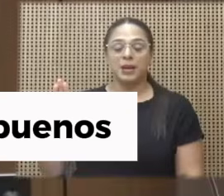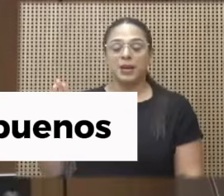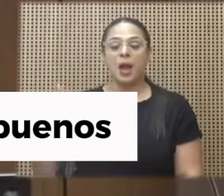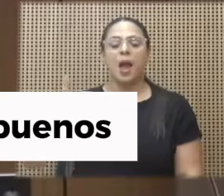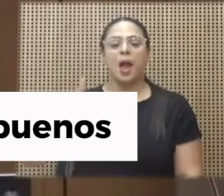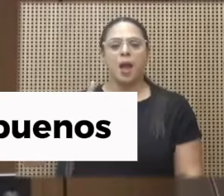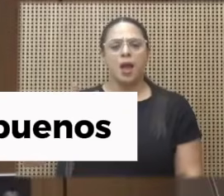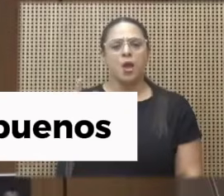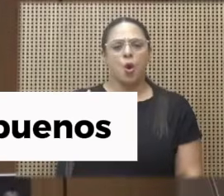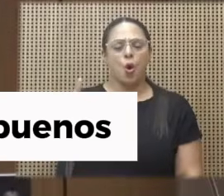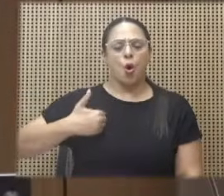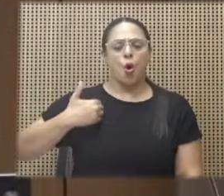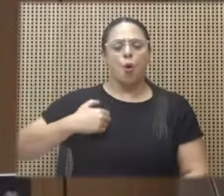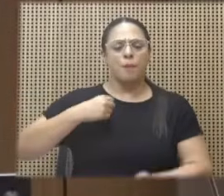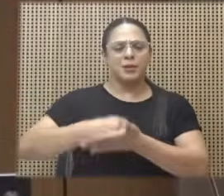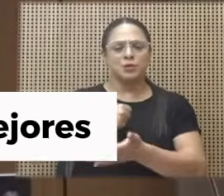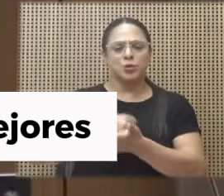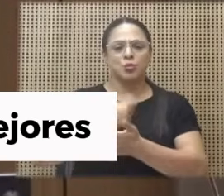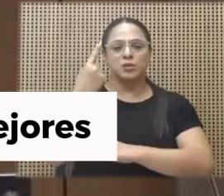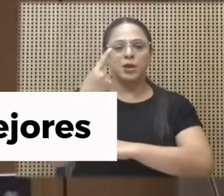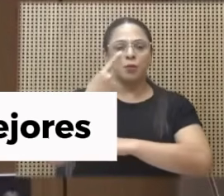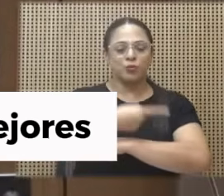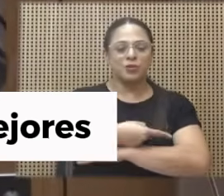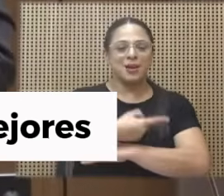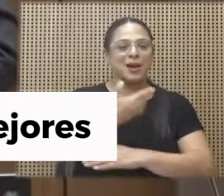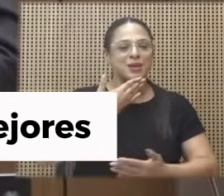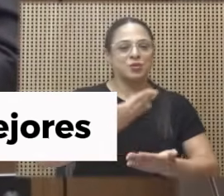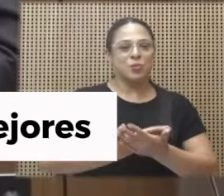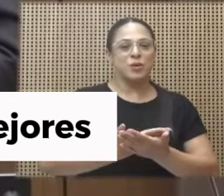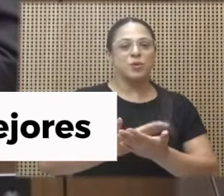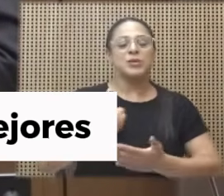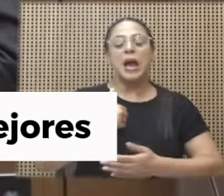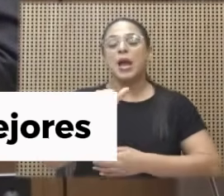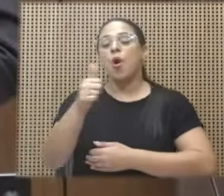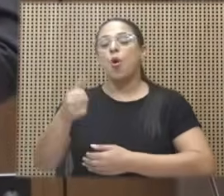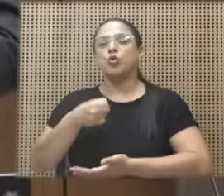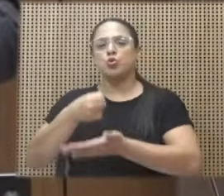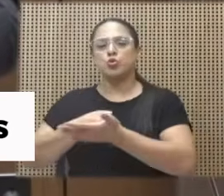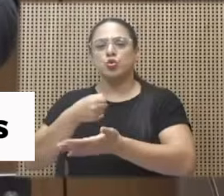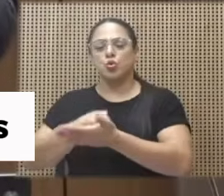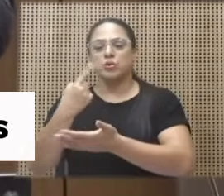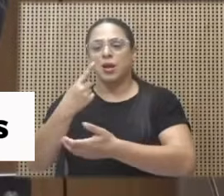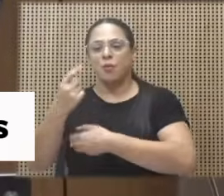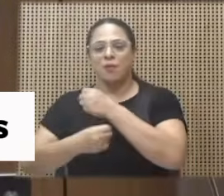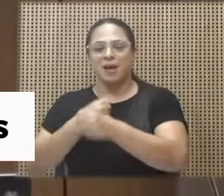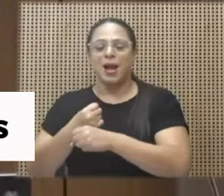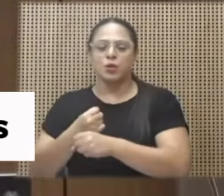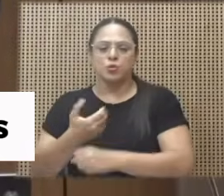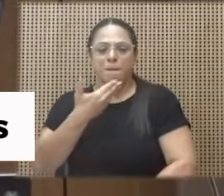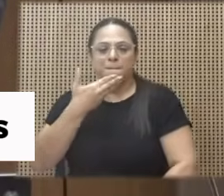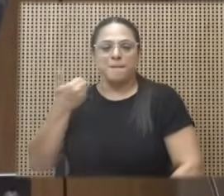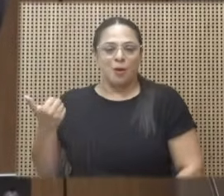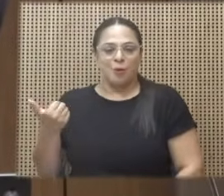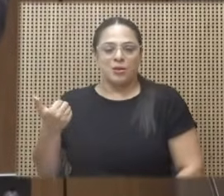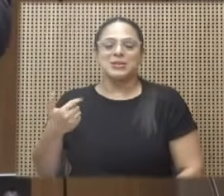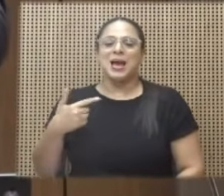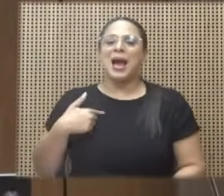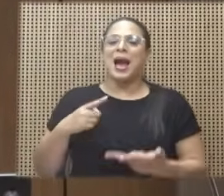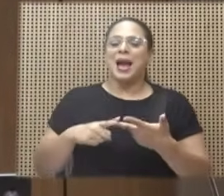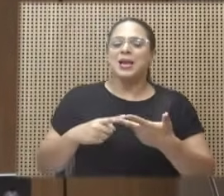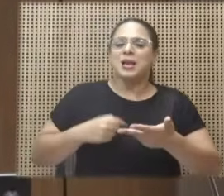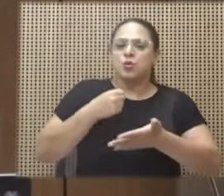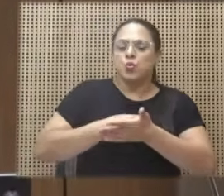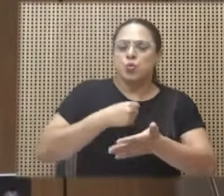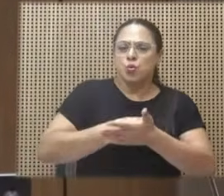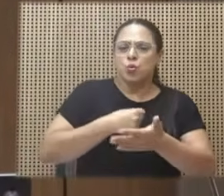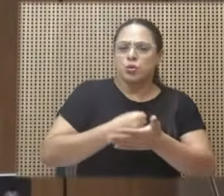que luchan un día y son buenos, hay otros que luchan un año y son mejores, hay quienes luchan muchos años y son